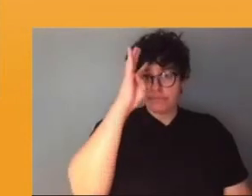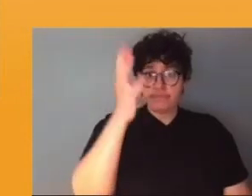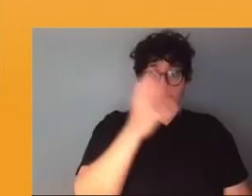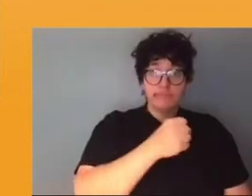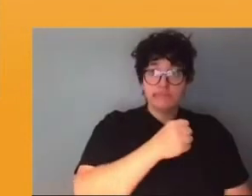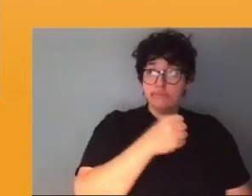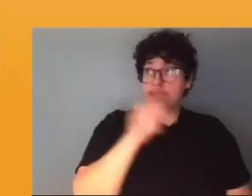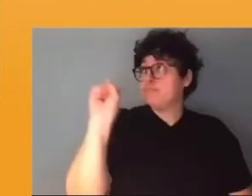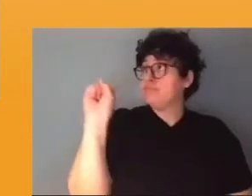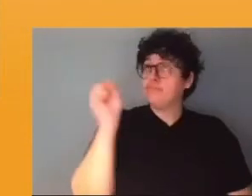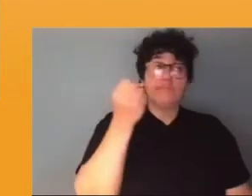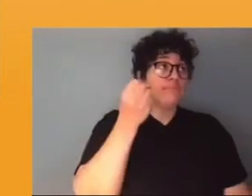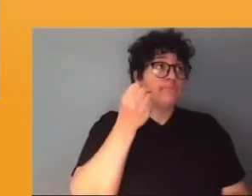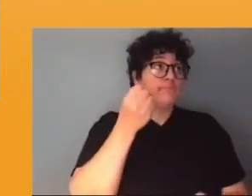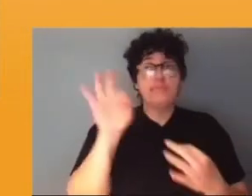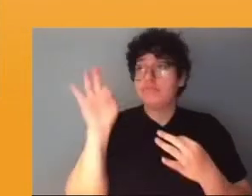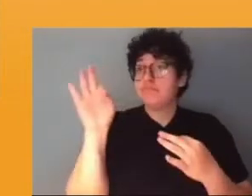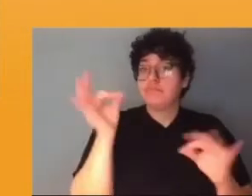directo.